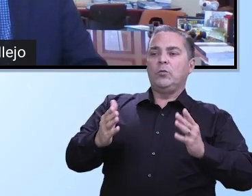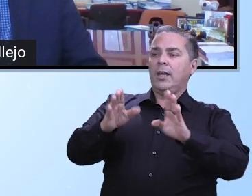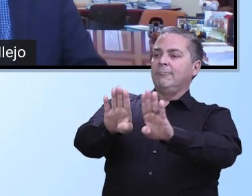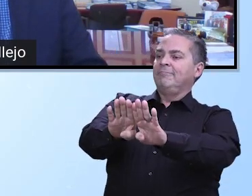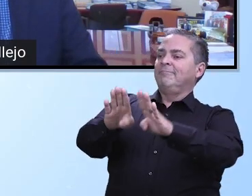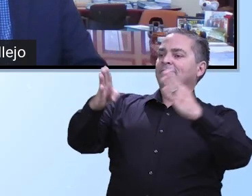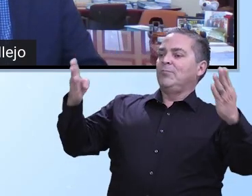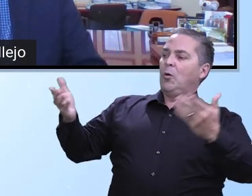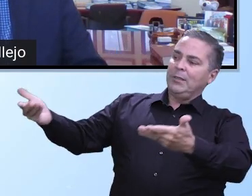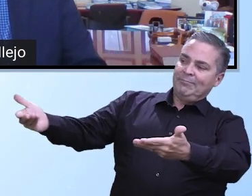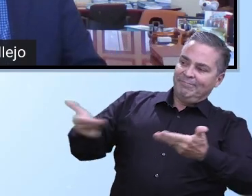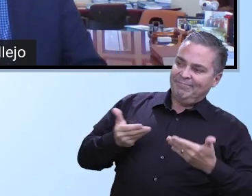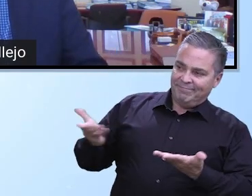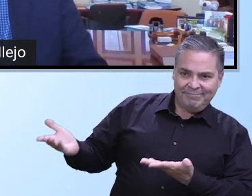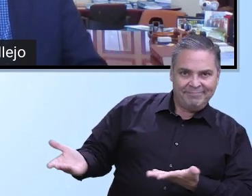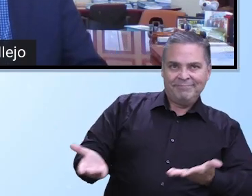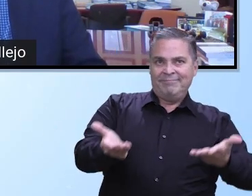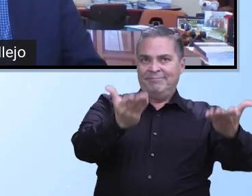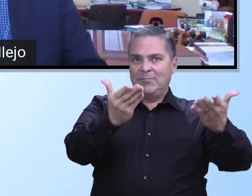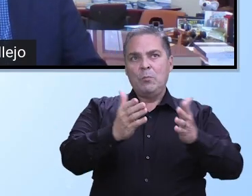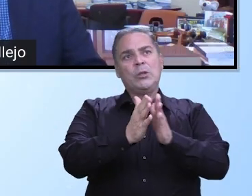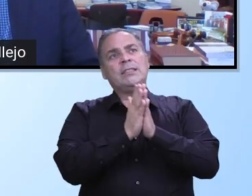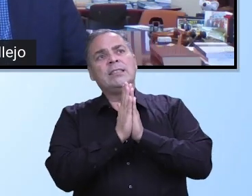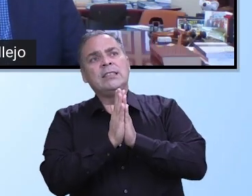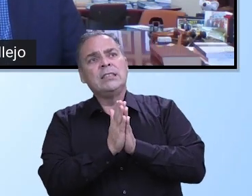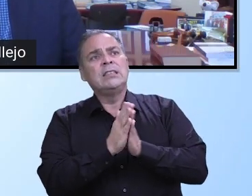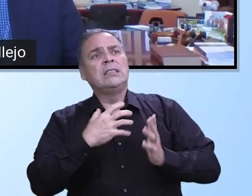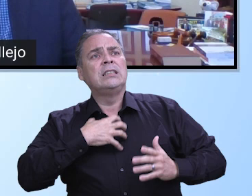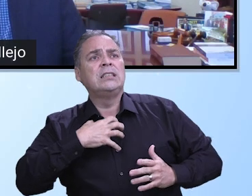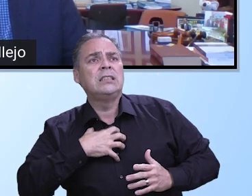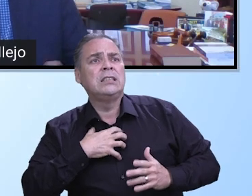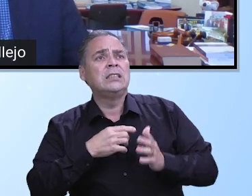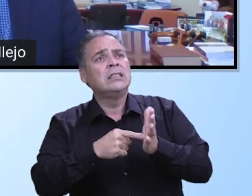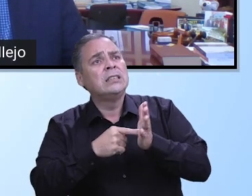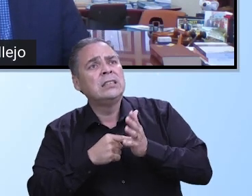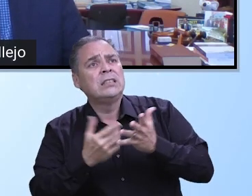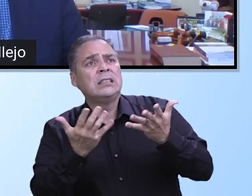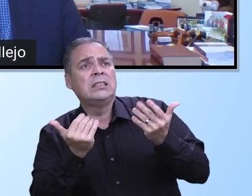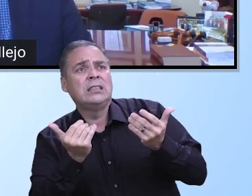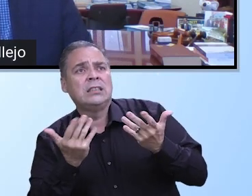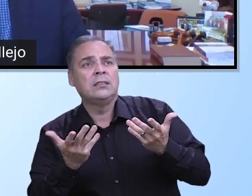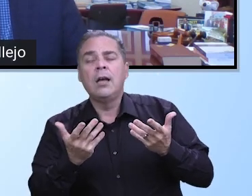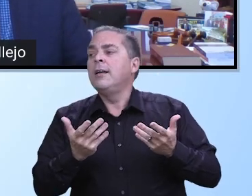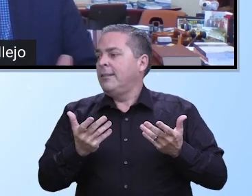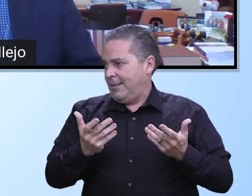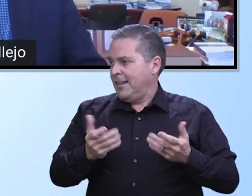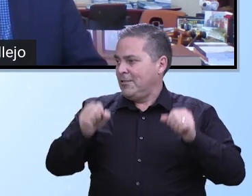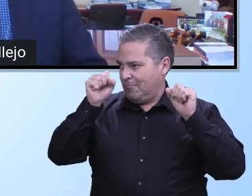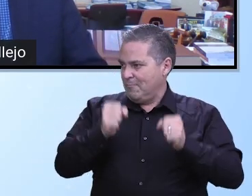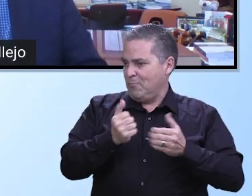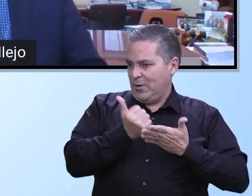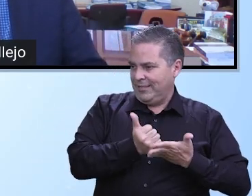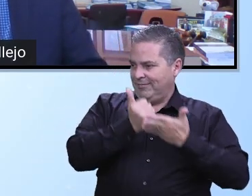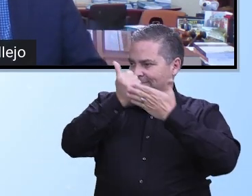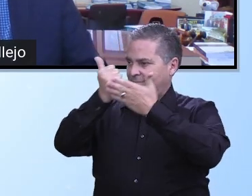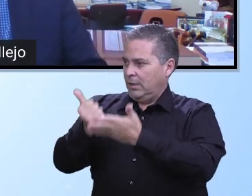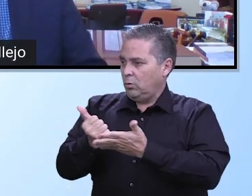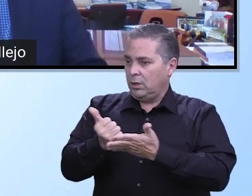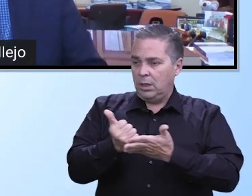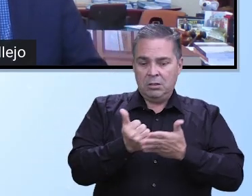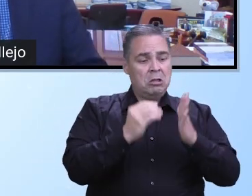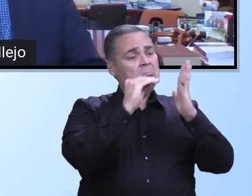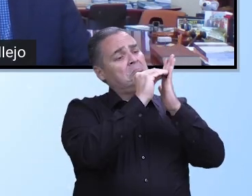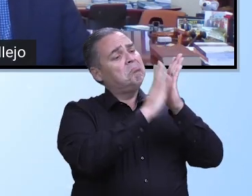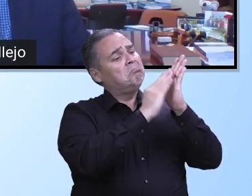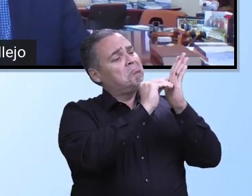tienen las herramientas para que lo puedan hacer y se puedan hacer valer los derechos, ¿verdad? De nada nos sirven que estén en papel si no los hacemos valer, y esta es una de